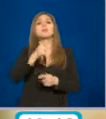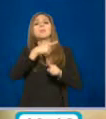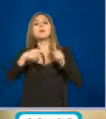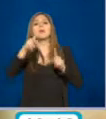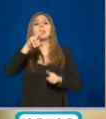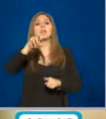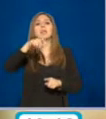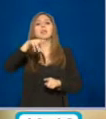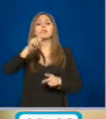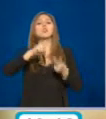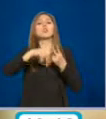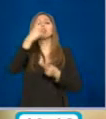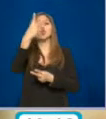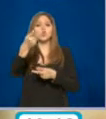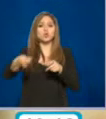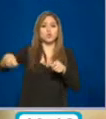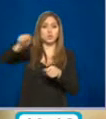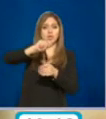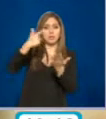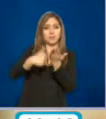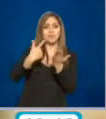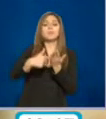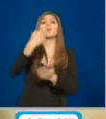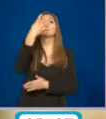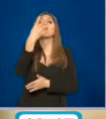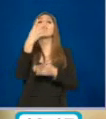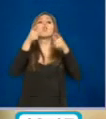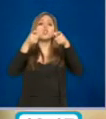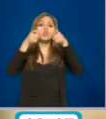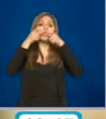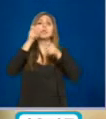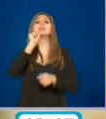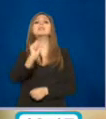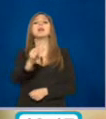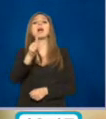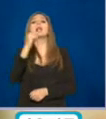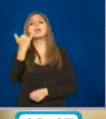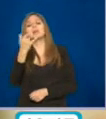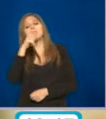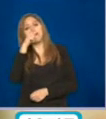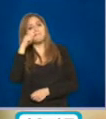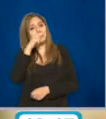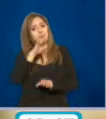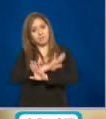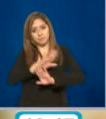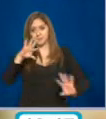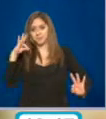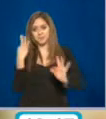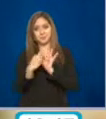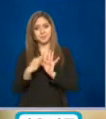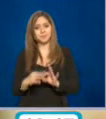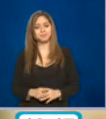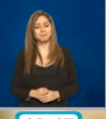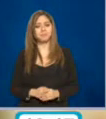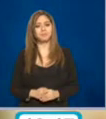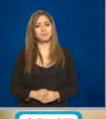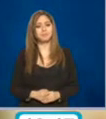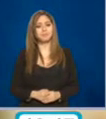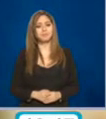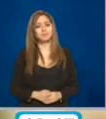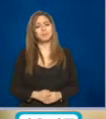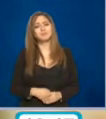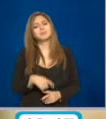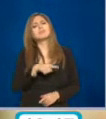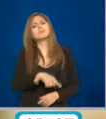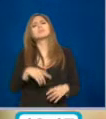2 cucharaditas de aceite 4 tostadas y sal y pimienta al gusto. y nada más. Y ya como para Oye, que estas se nos tostadas antoje, verdes de vean nopal.